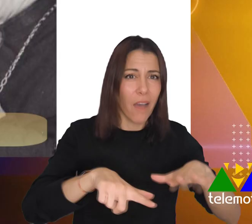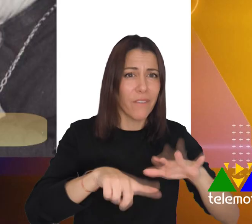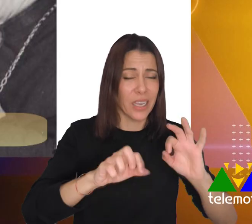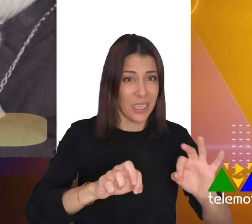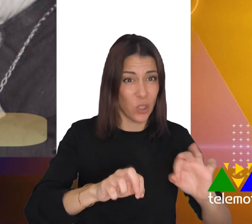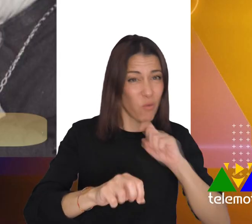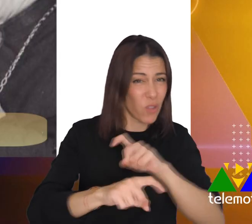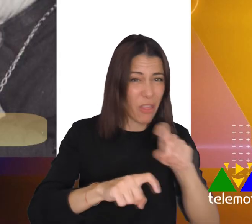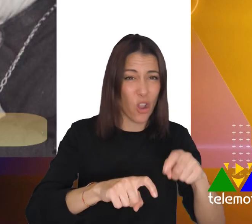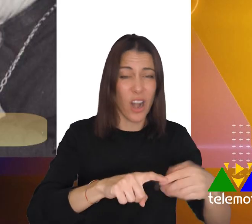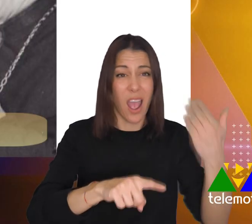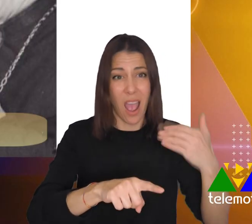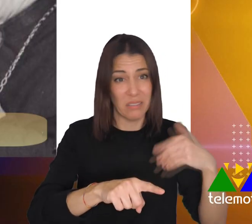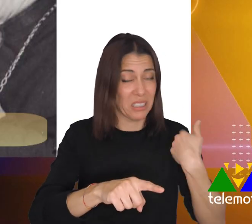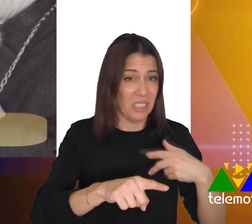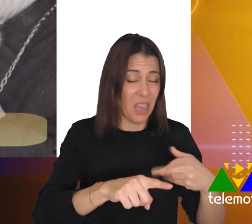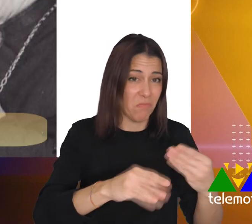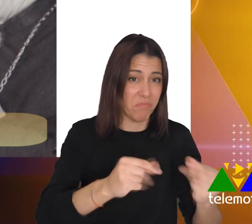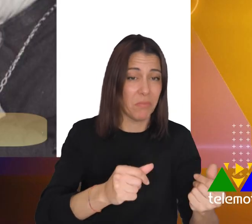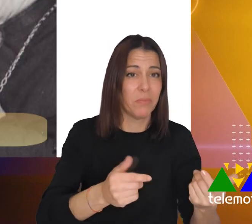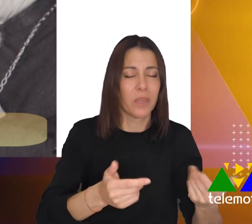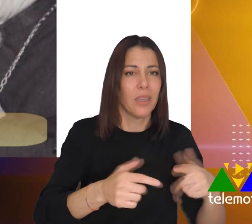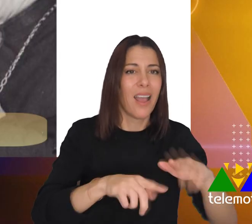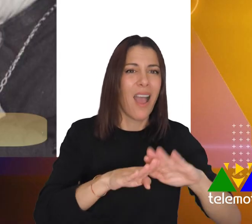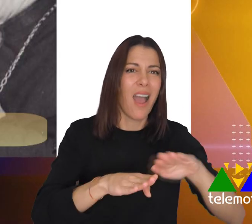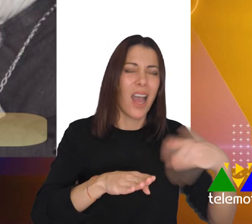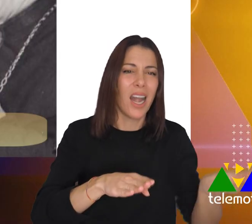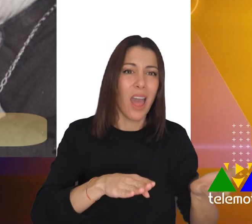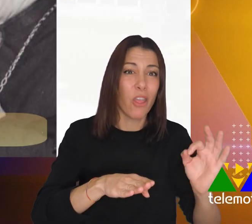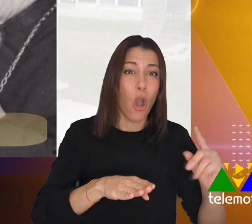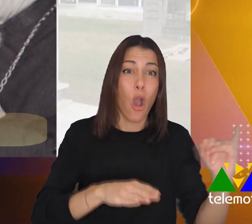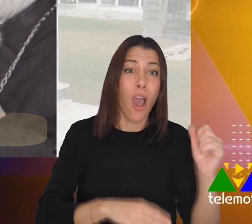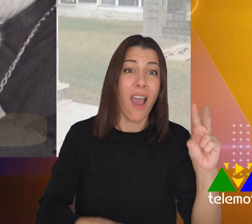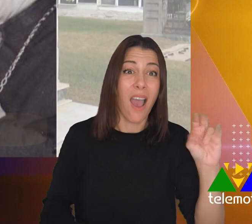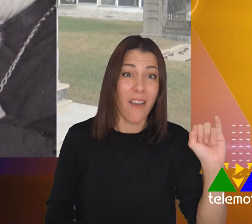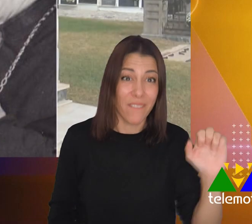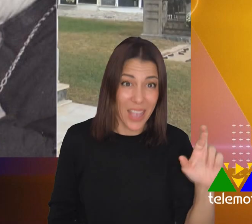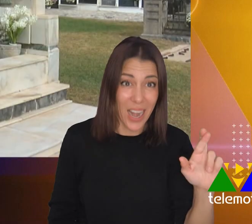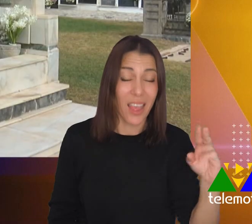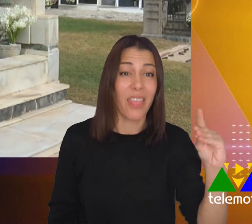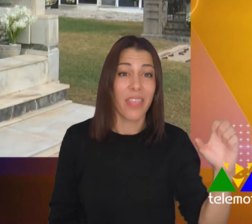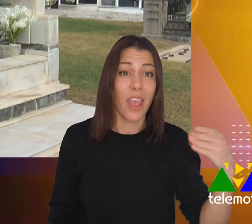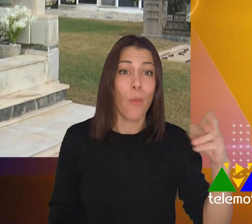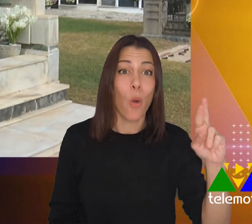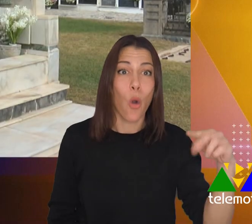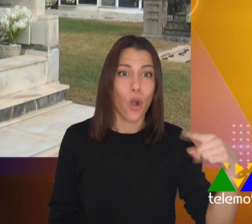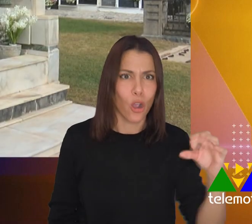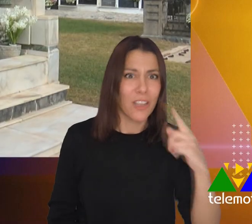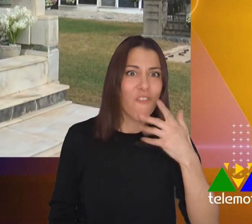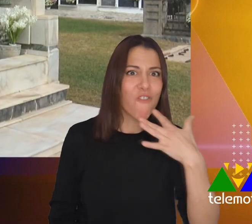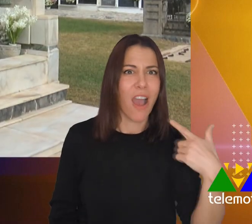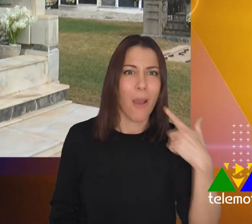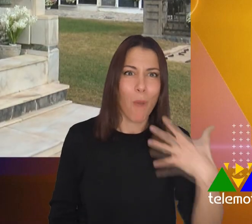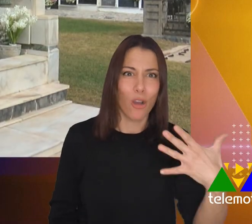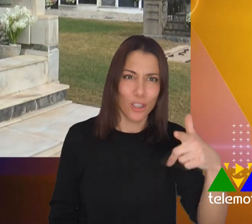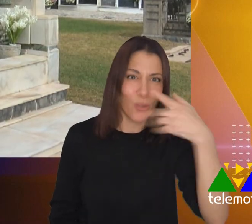fundición que había en el llano La Fundición, al lado del Javier de Burgos, y allí establecen ellos el telar, el famoso telar de la